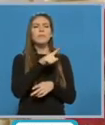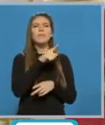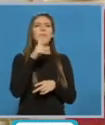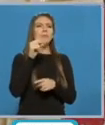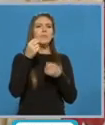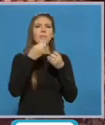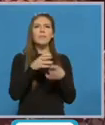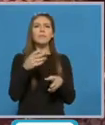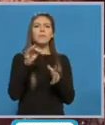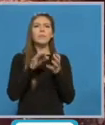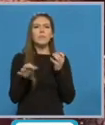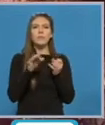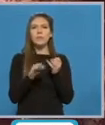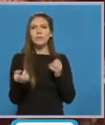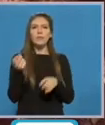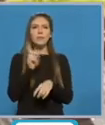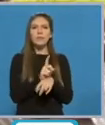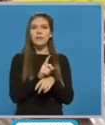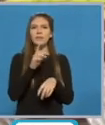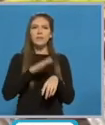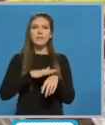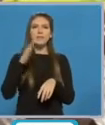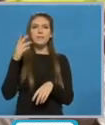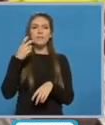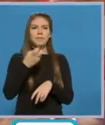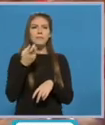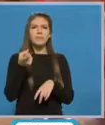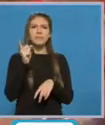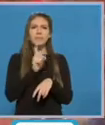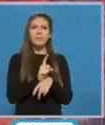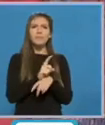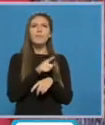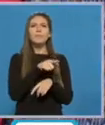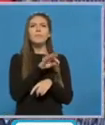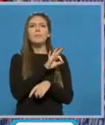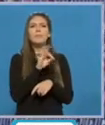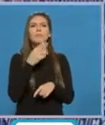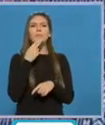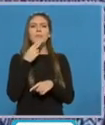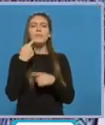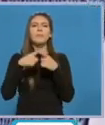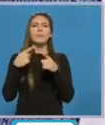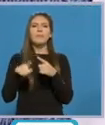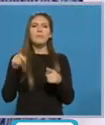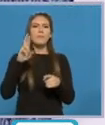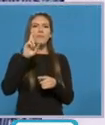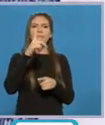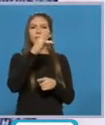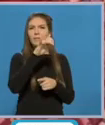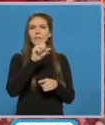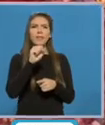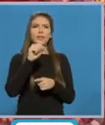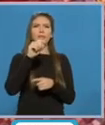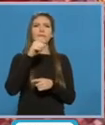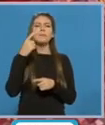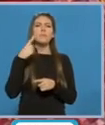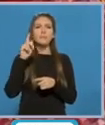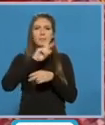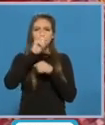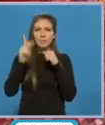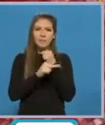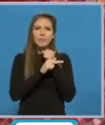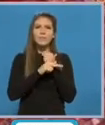de los últimos días de esta celebración en la que podrás conocer varias regiones de nuestro país y sus comunidades indígenas. A través